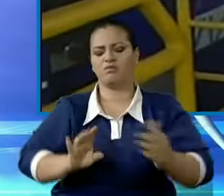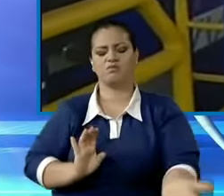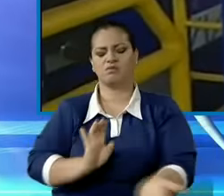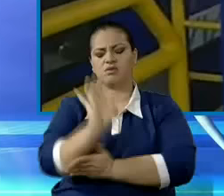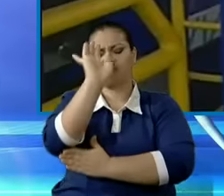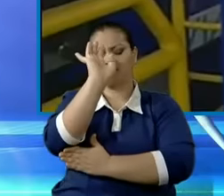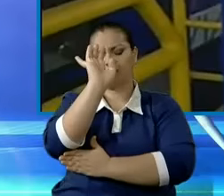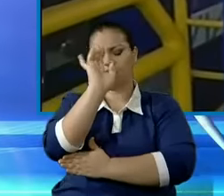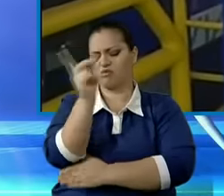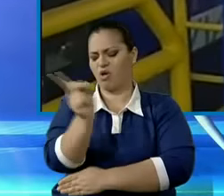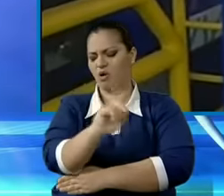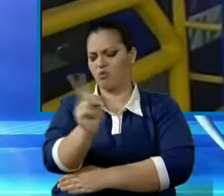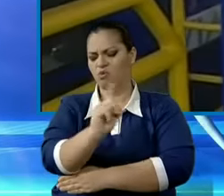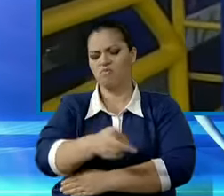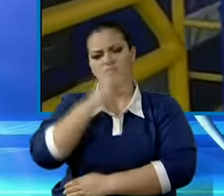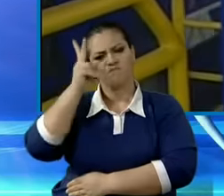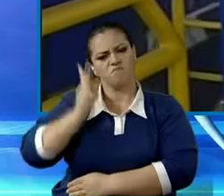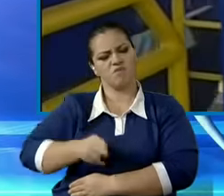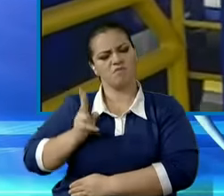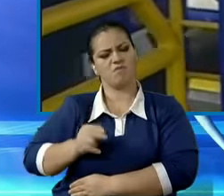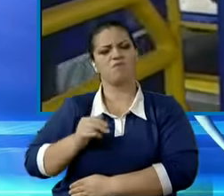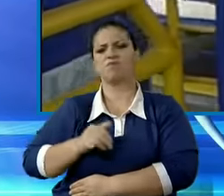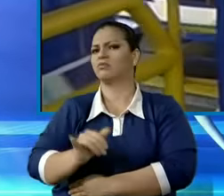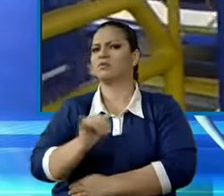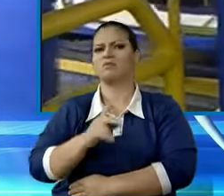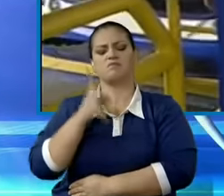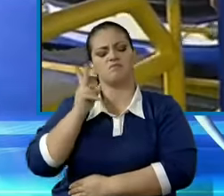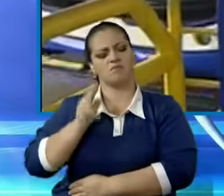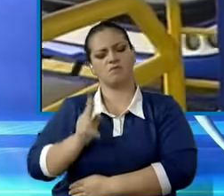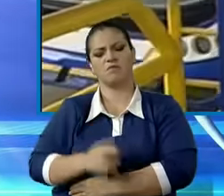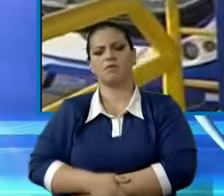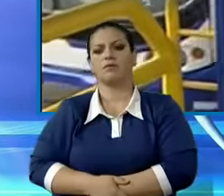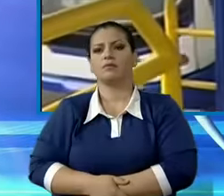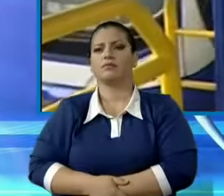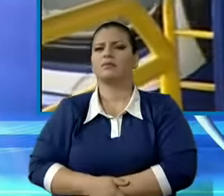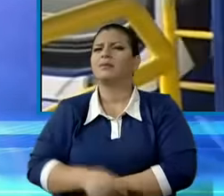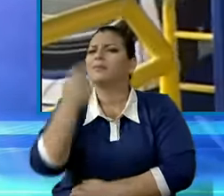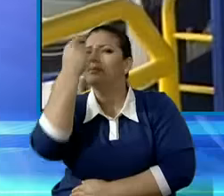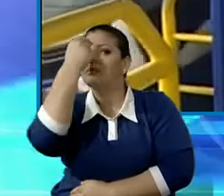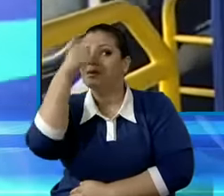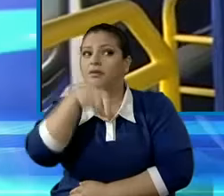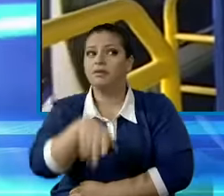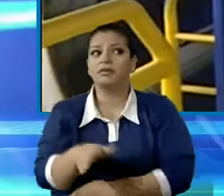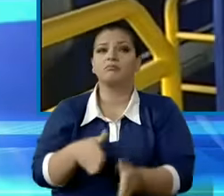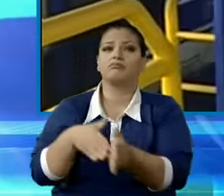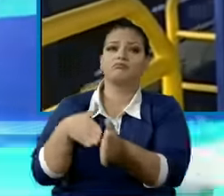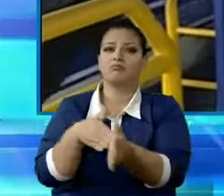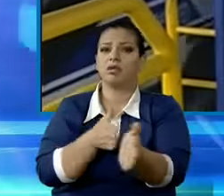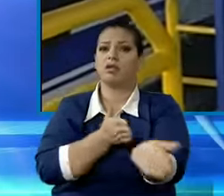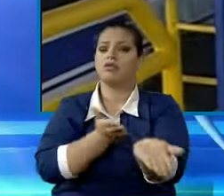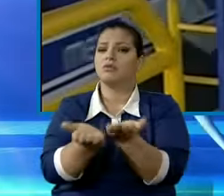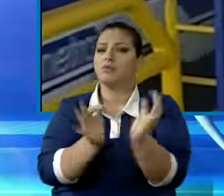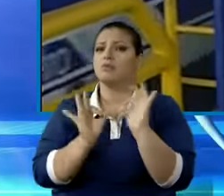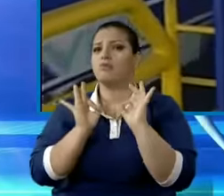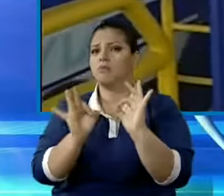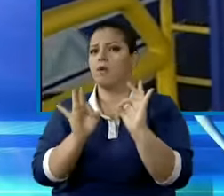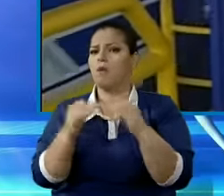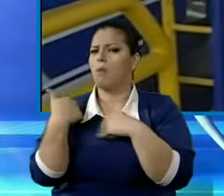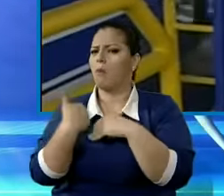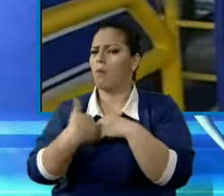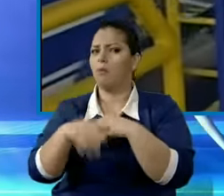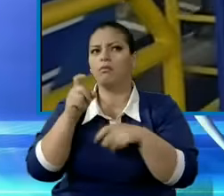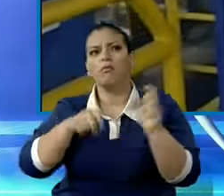yo sí creo que si el usuario ve que el servicio verdaderamente mejora y se mantiene sostenido, no es flor de un día, la